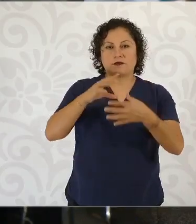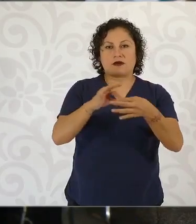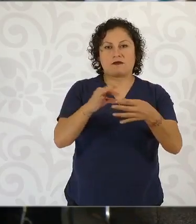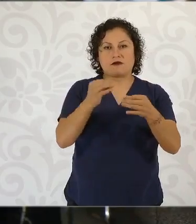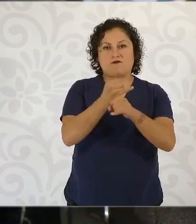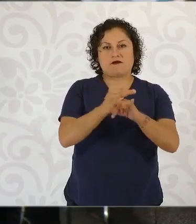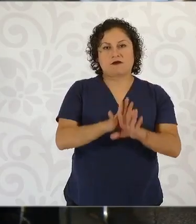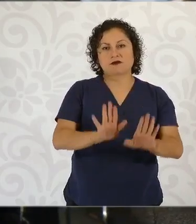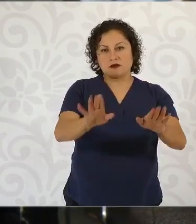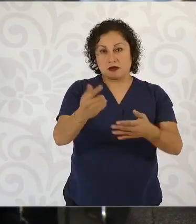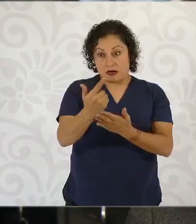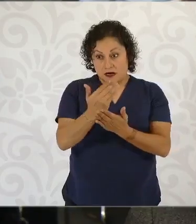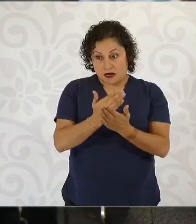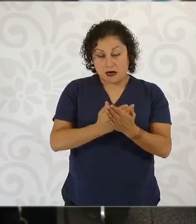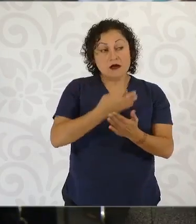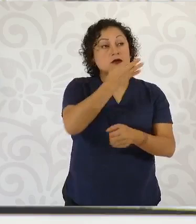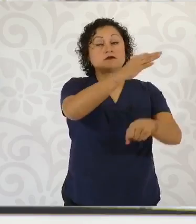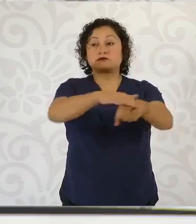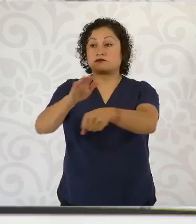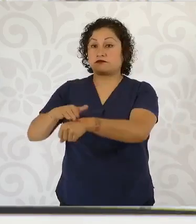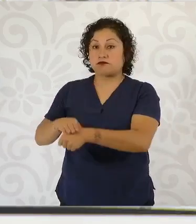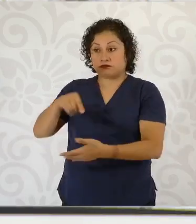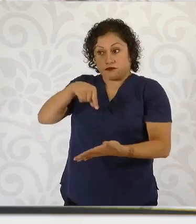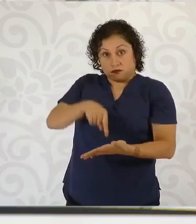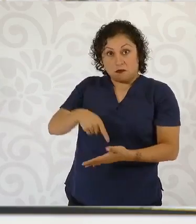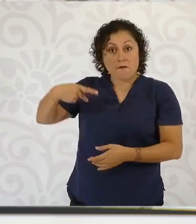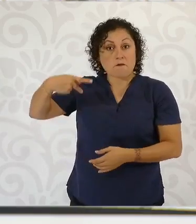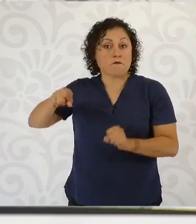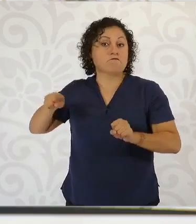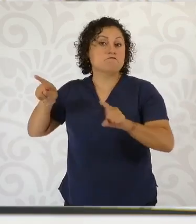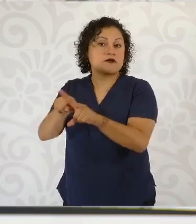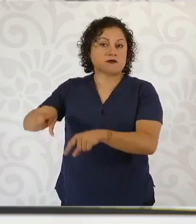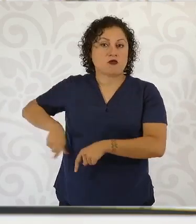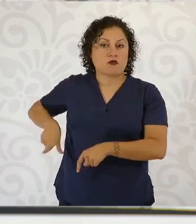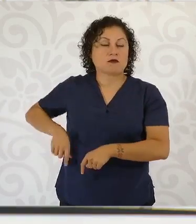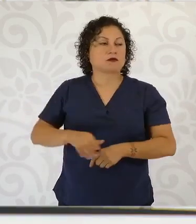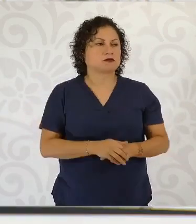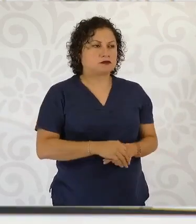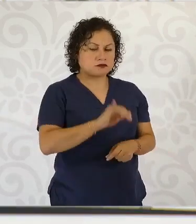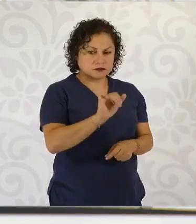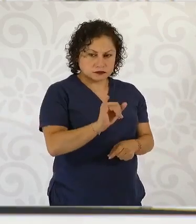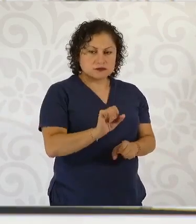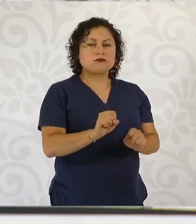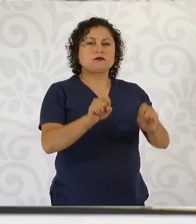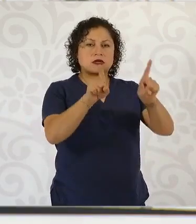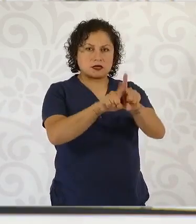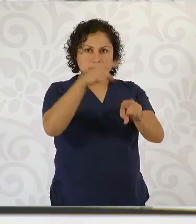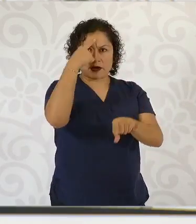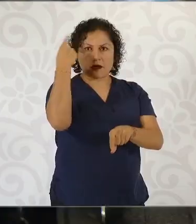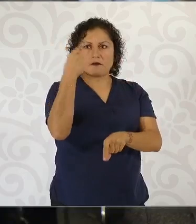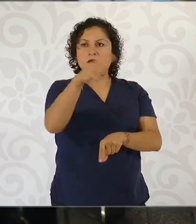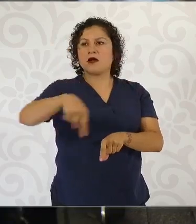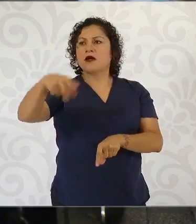oficial obtenida por fuentes públicas. Sí, y también lo oficial de responder a las observaciones también se